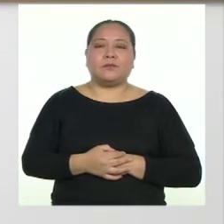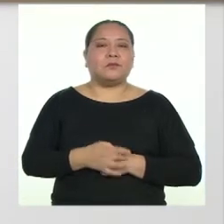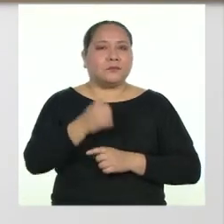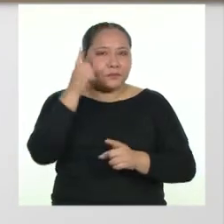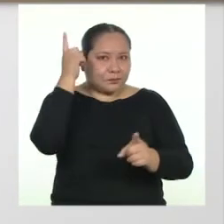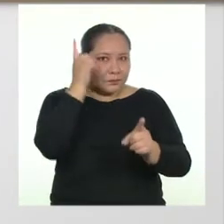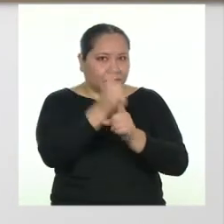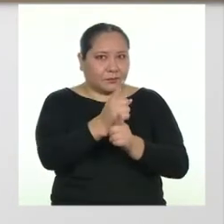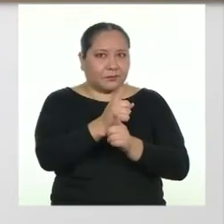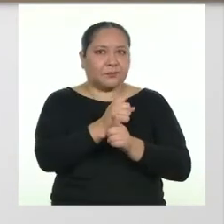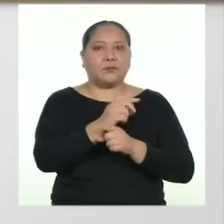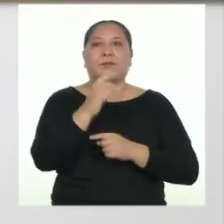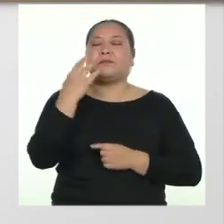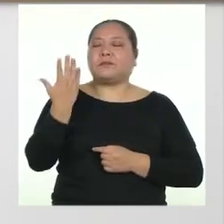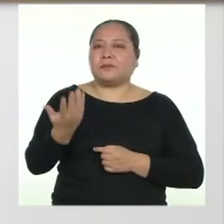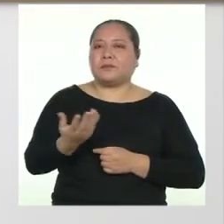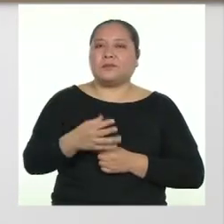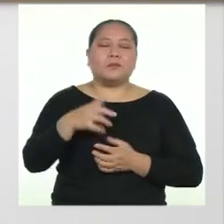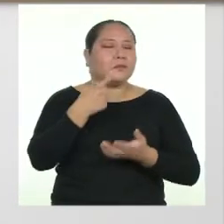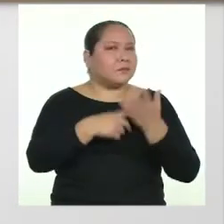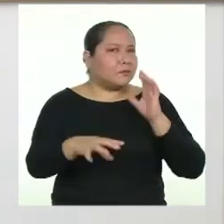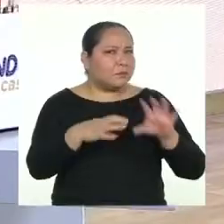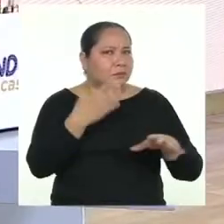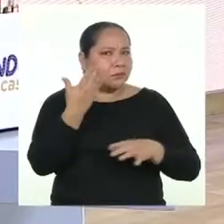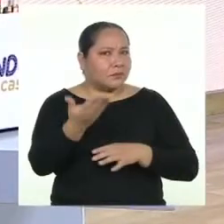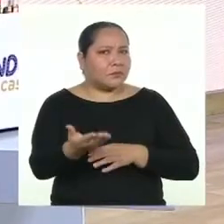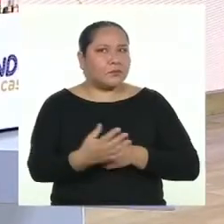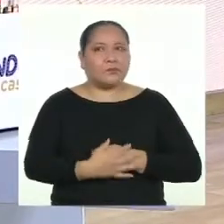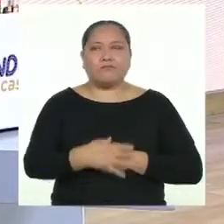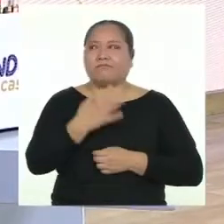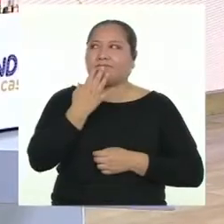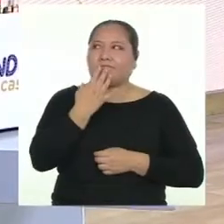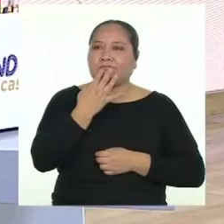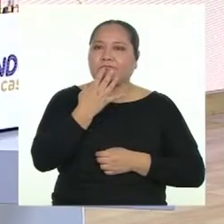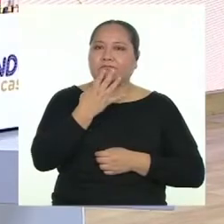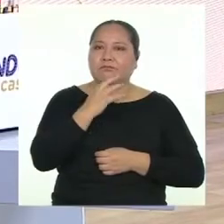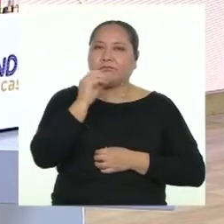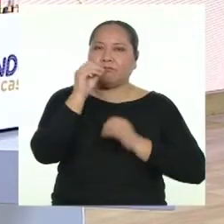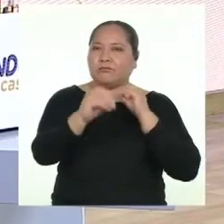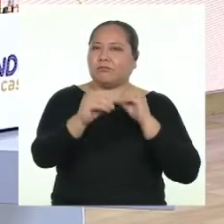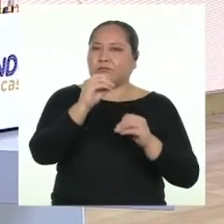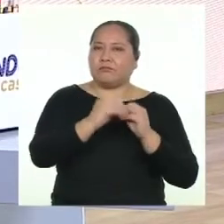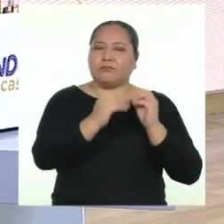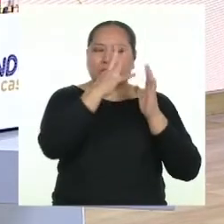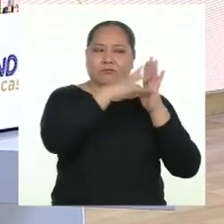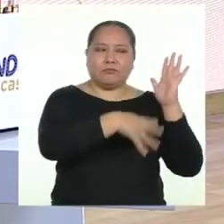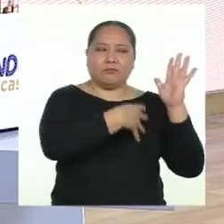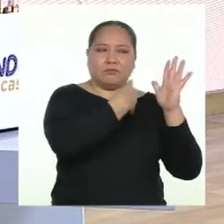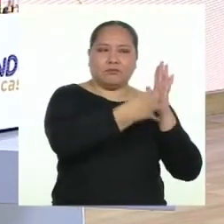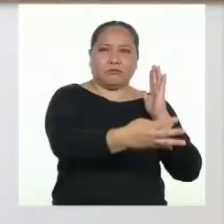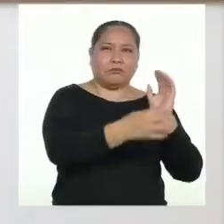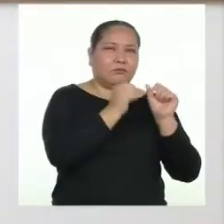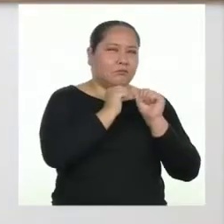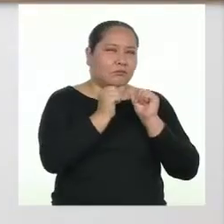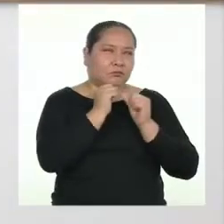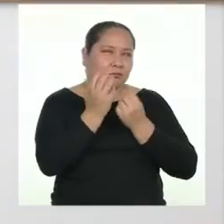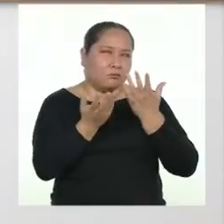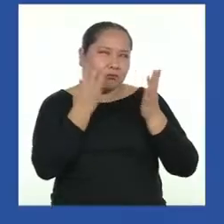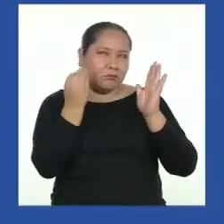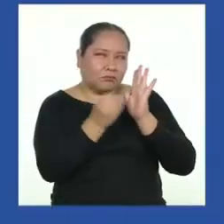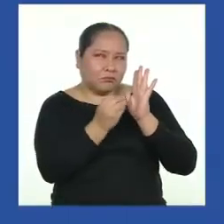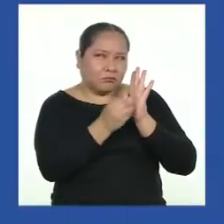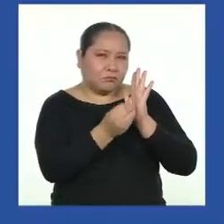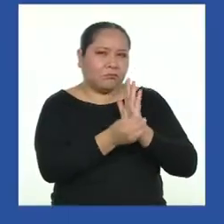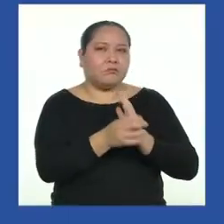Así es, Jonathan. ¿Y qué debemos hacer ahora? ¿Colocar en la tabla los posibles valores?